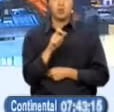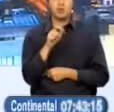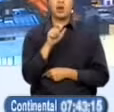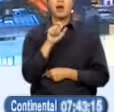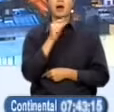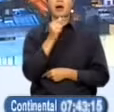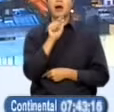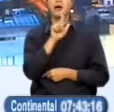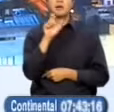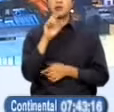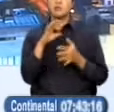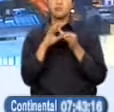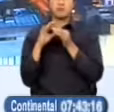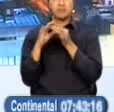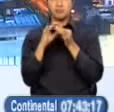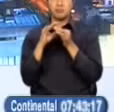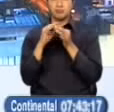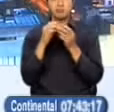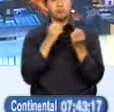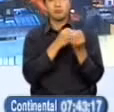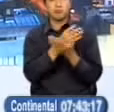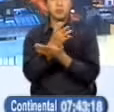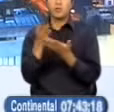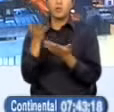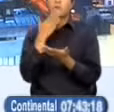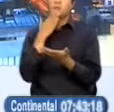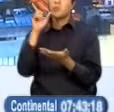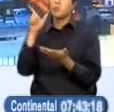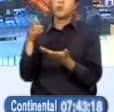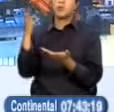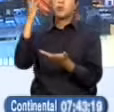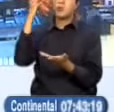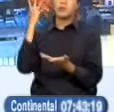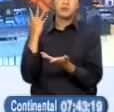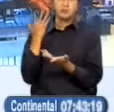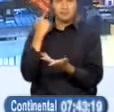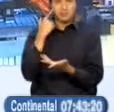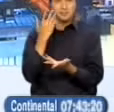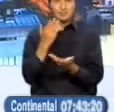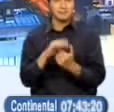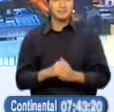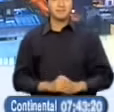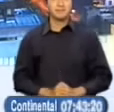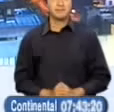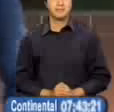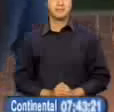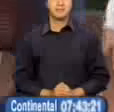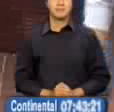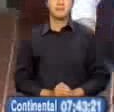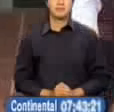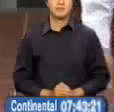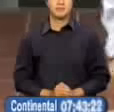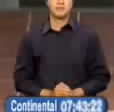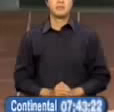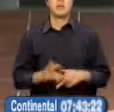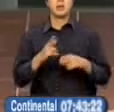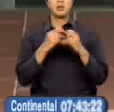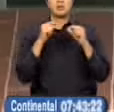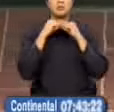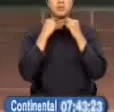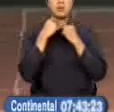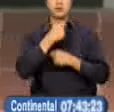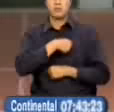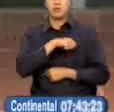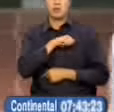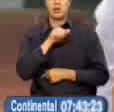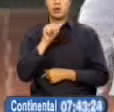las personas más cercanas a proaño y nos relata cómo era el obispo de los indios con eso iniciamos el ex sacerdote español